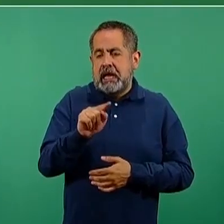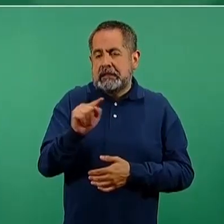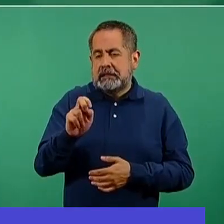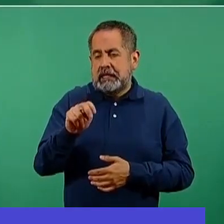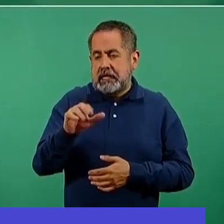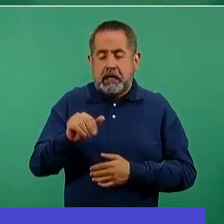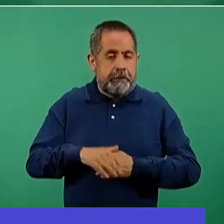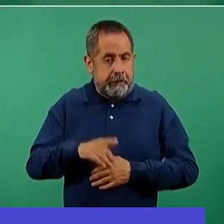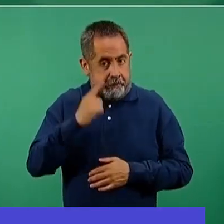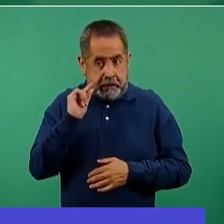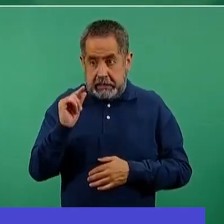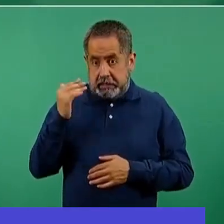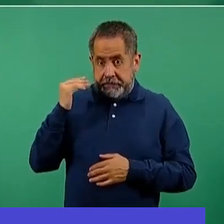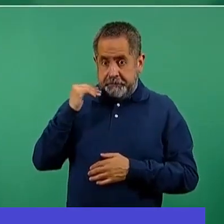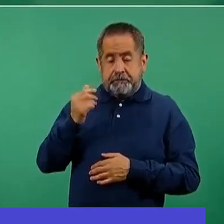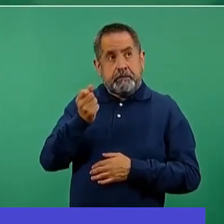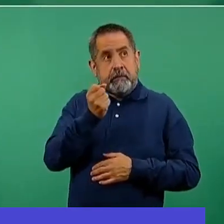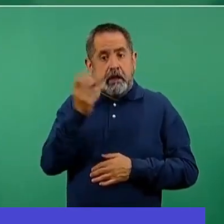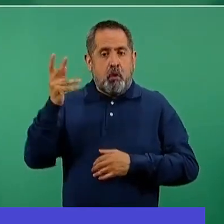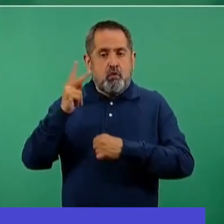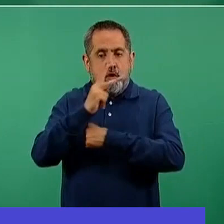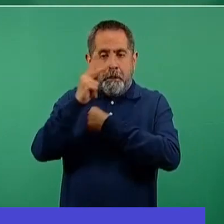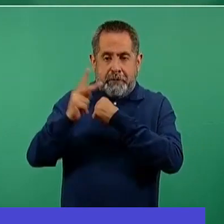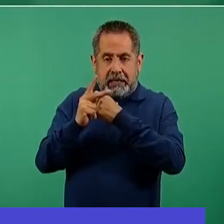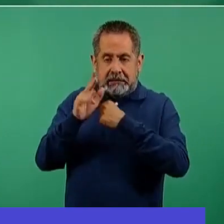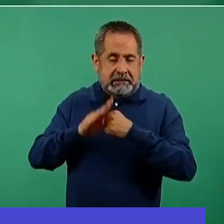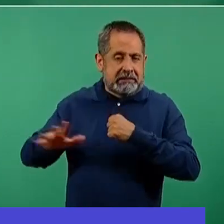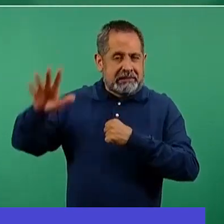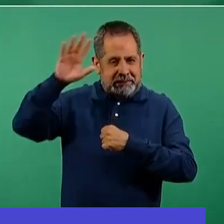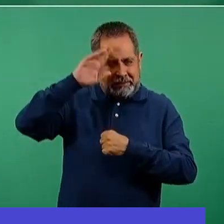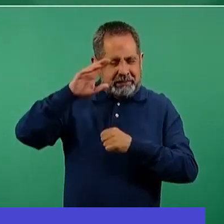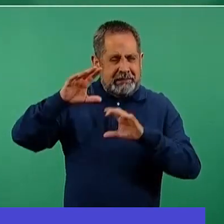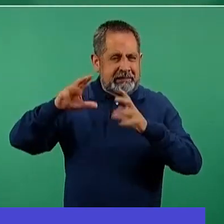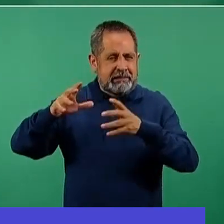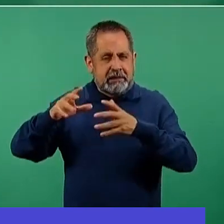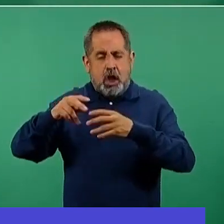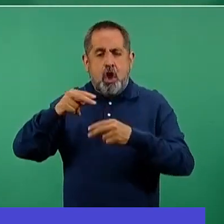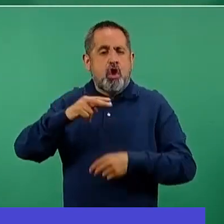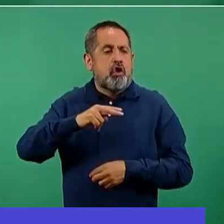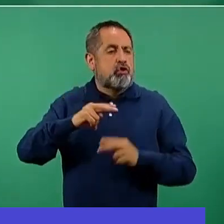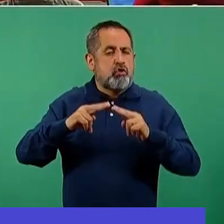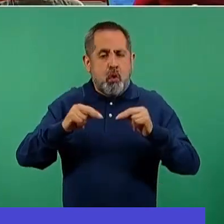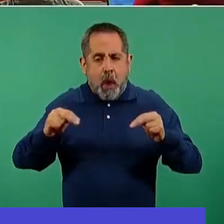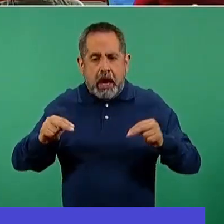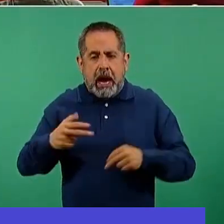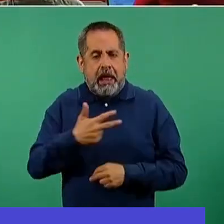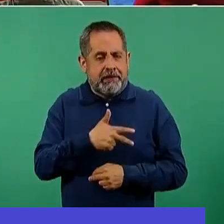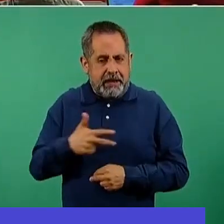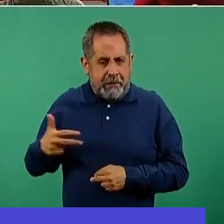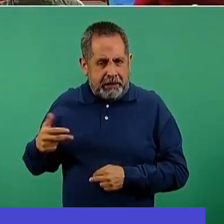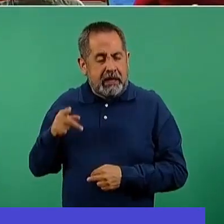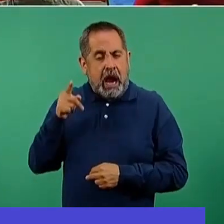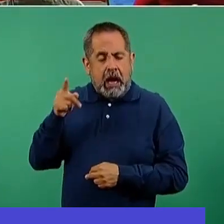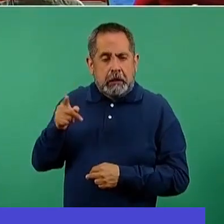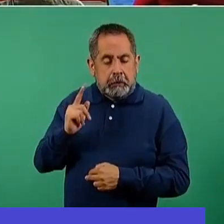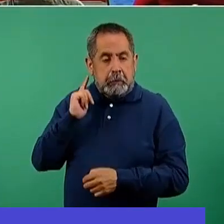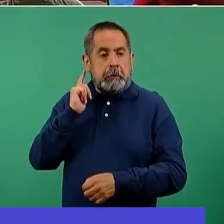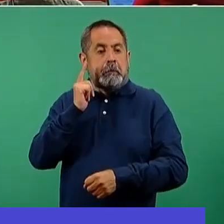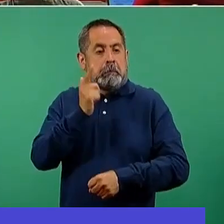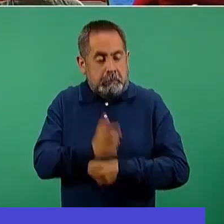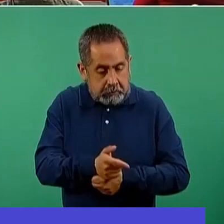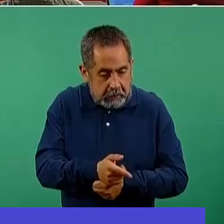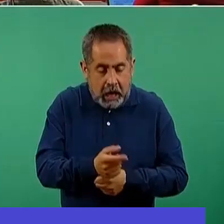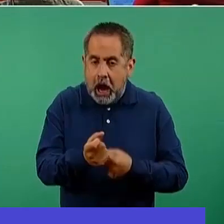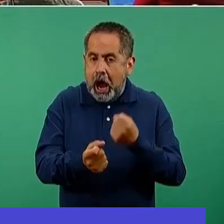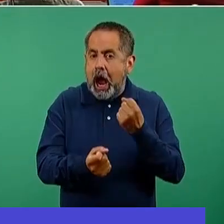En los días recientes, algunos países de la región escandinava, particularmente Noruega y Dinamarca, identificaron